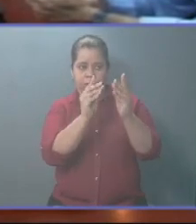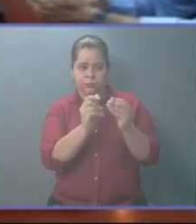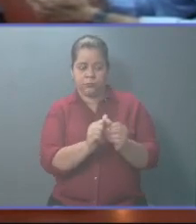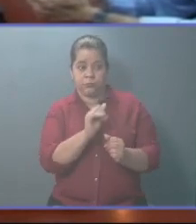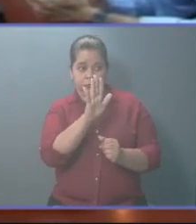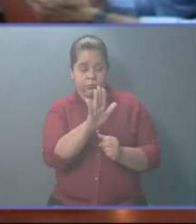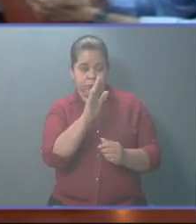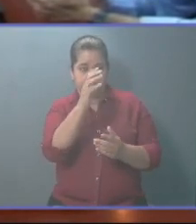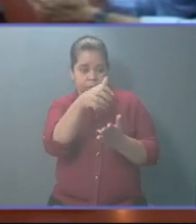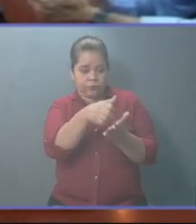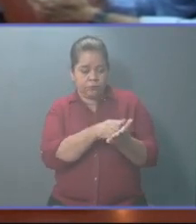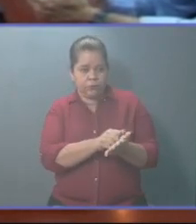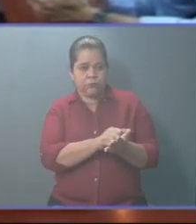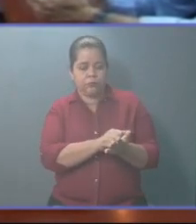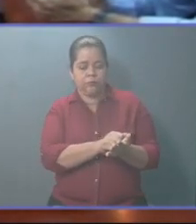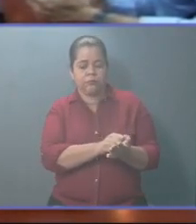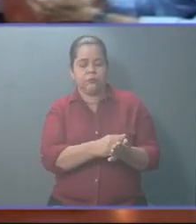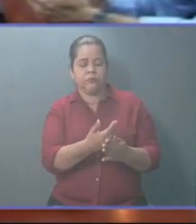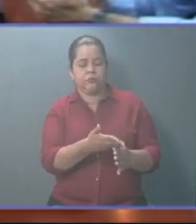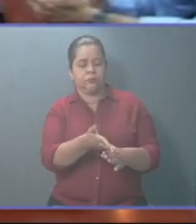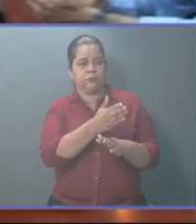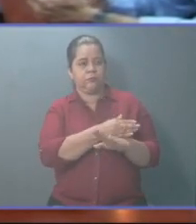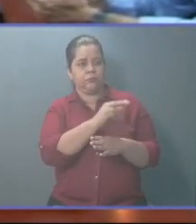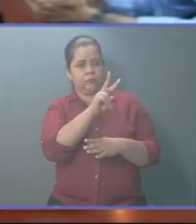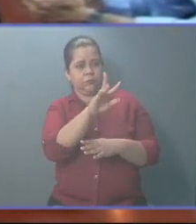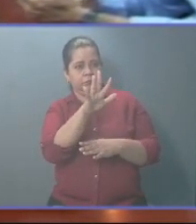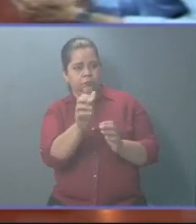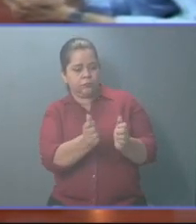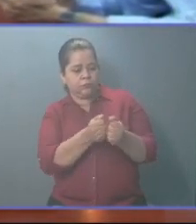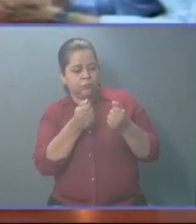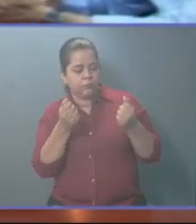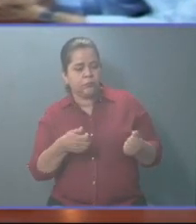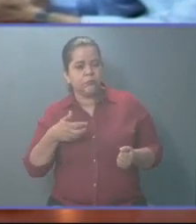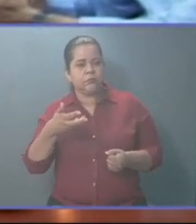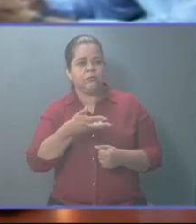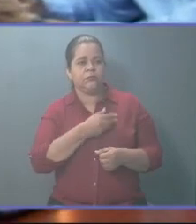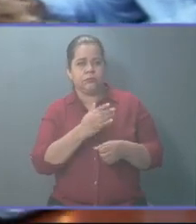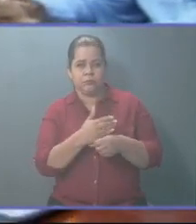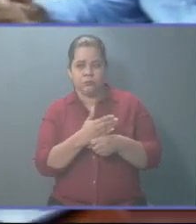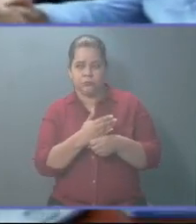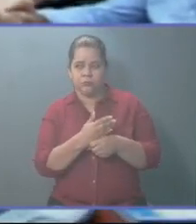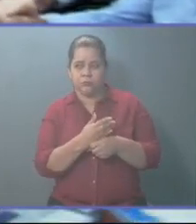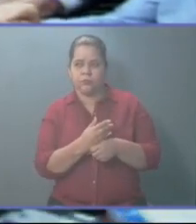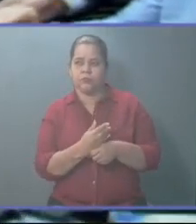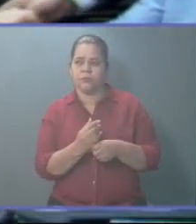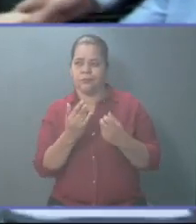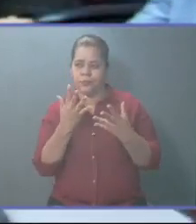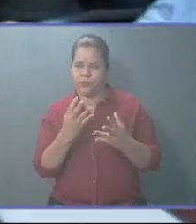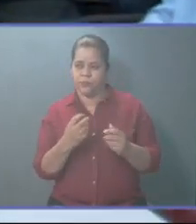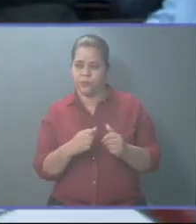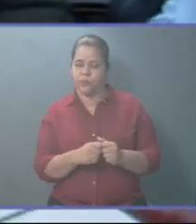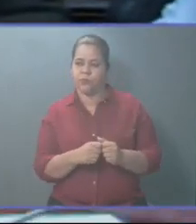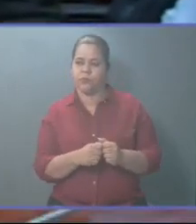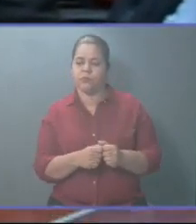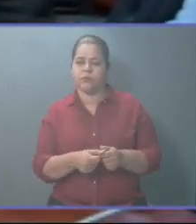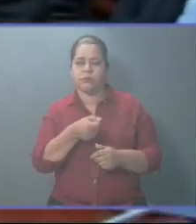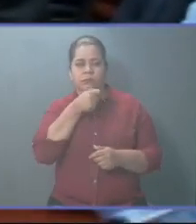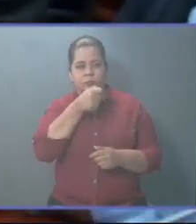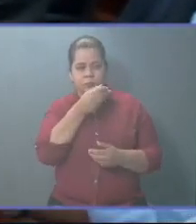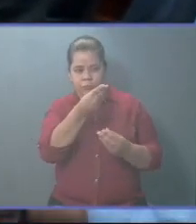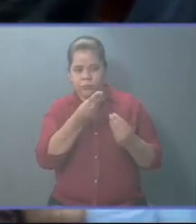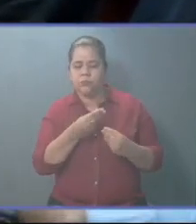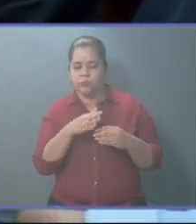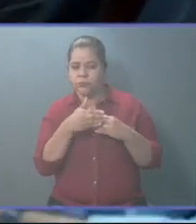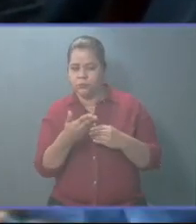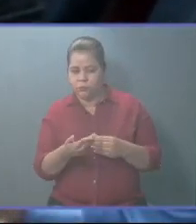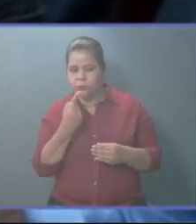presupuesto por 3.5 millones, bueno, al menos nuestro grupo parlamentario lo va a tomar esa información y vamos